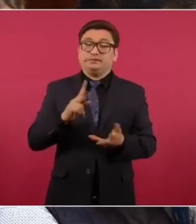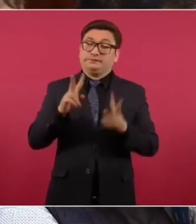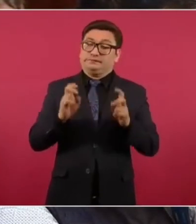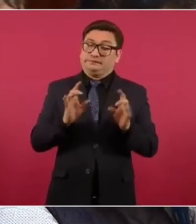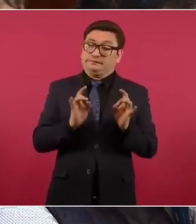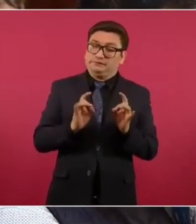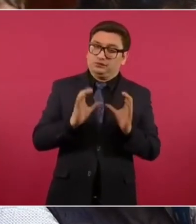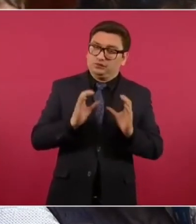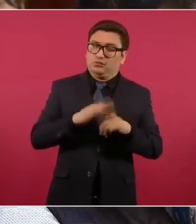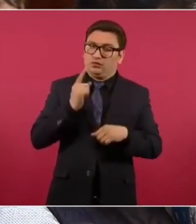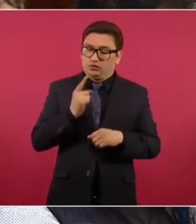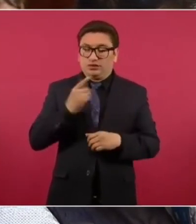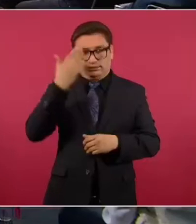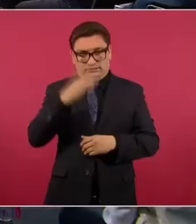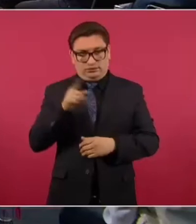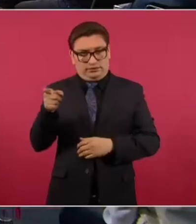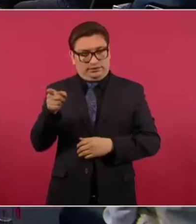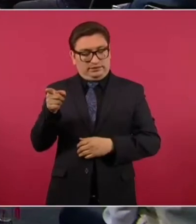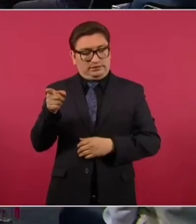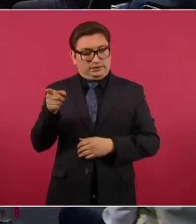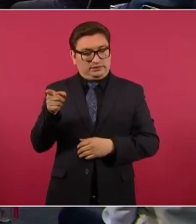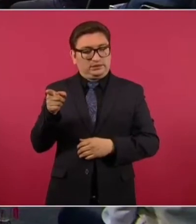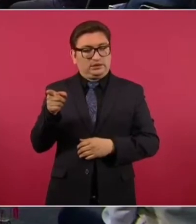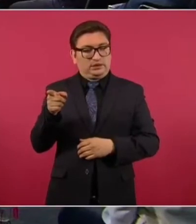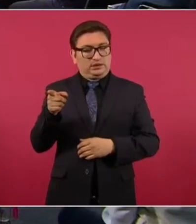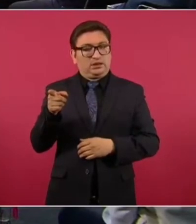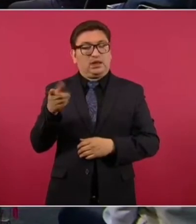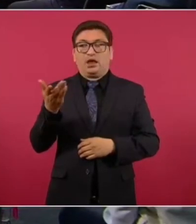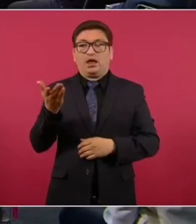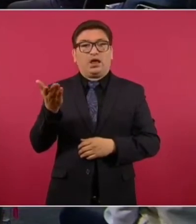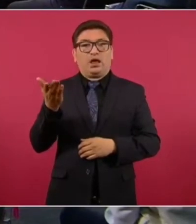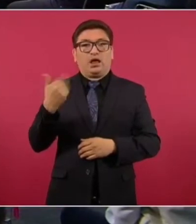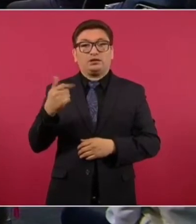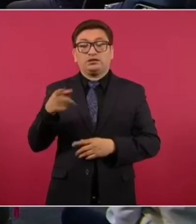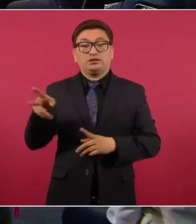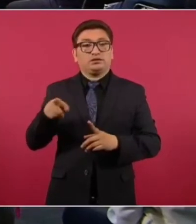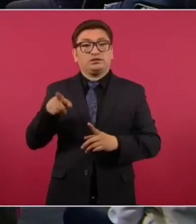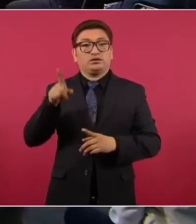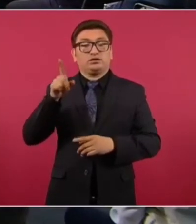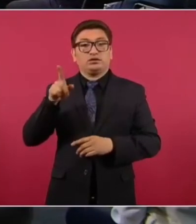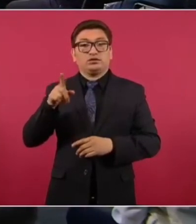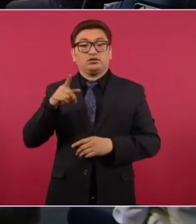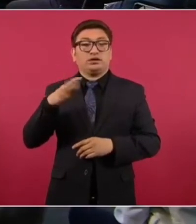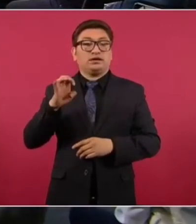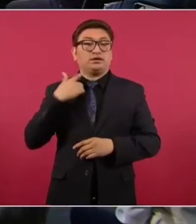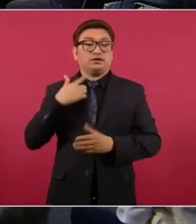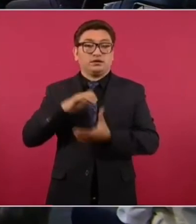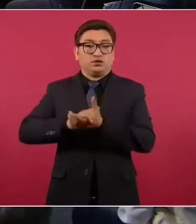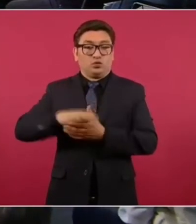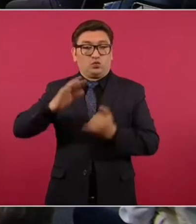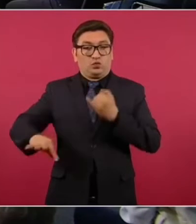por lo siguiente. Él tuvo prácticamente en calidad de secuestrada a su última esposa,